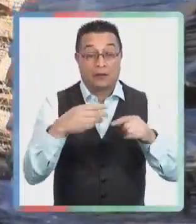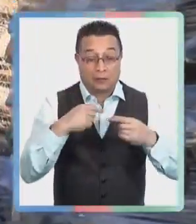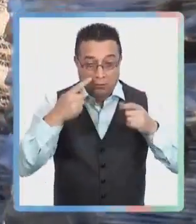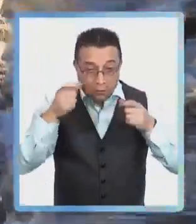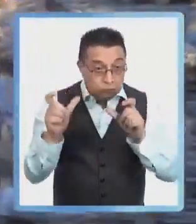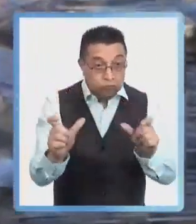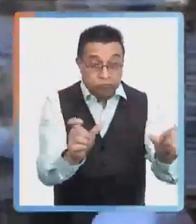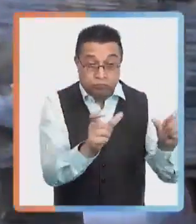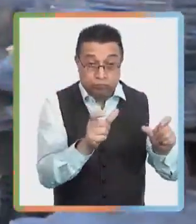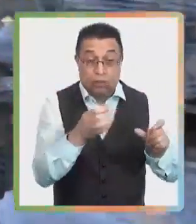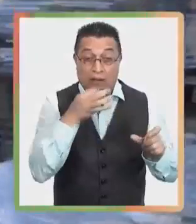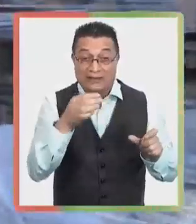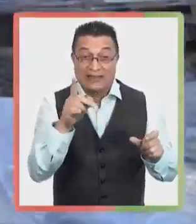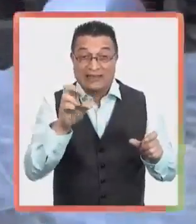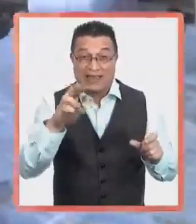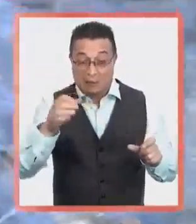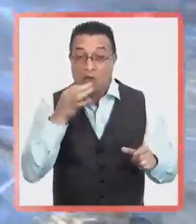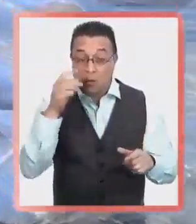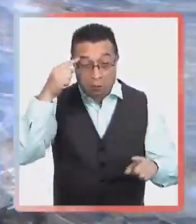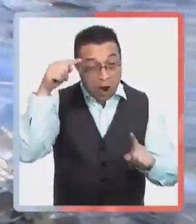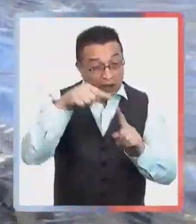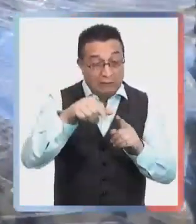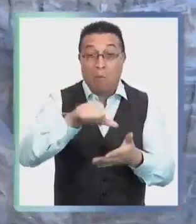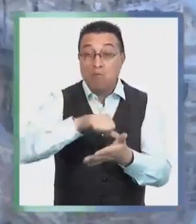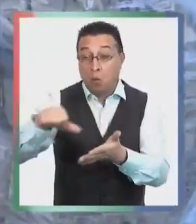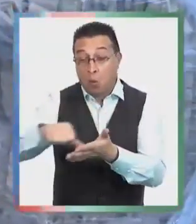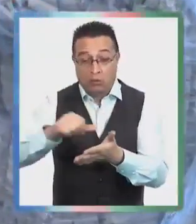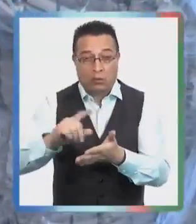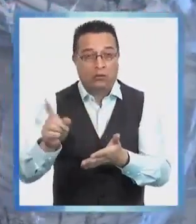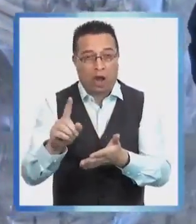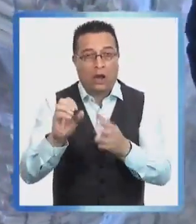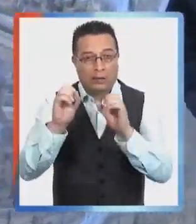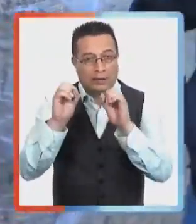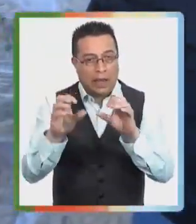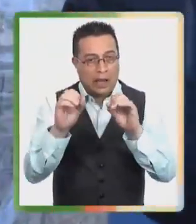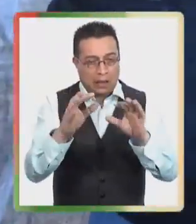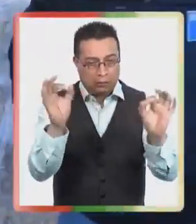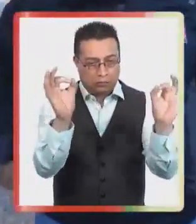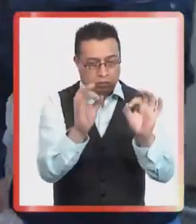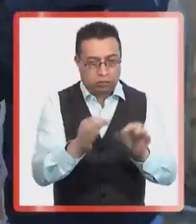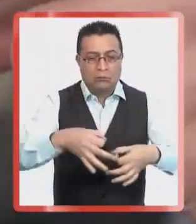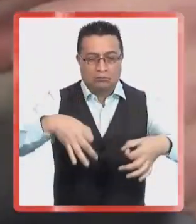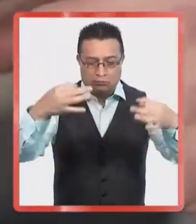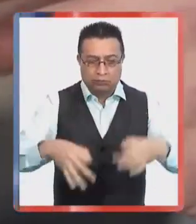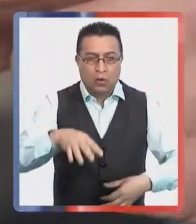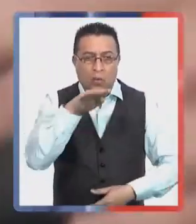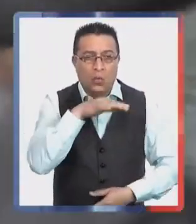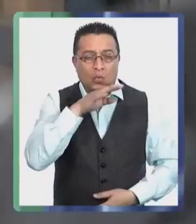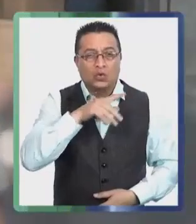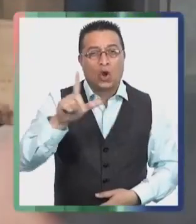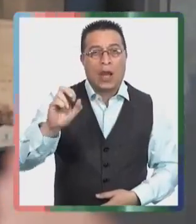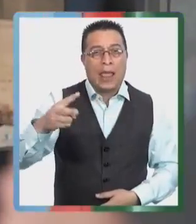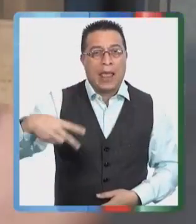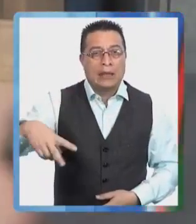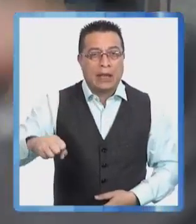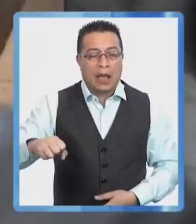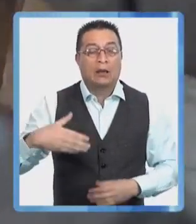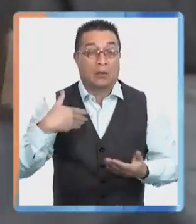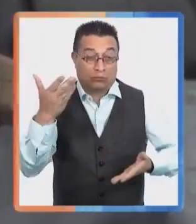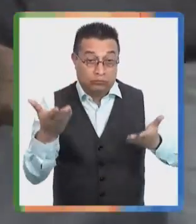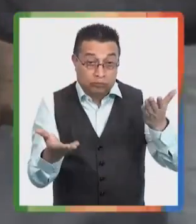objetivo del despliegue de fiscalizadores no es multar a las familias sino que educar y orientar sobre el correcto uso de la leña